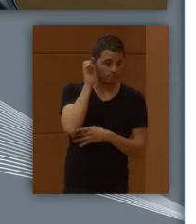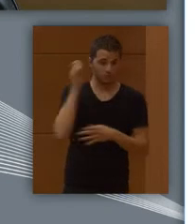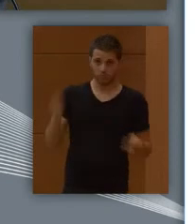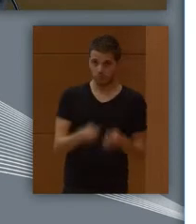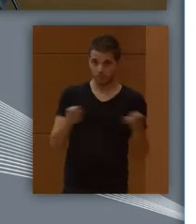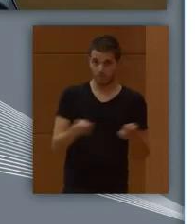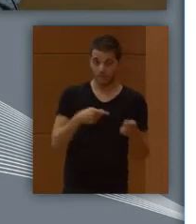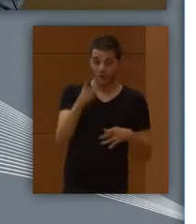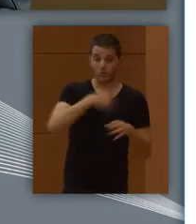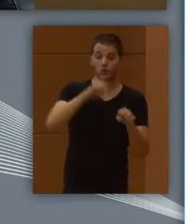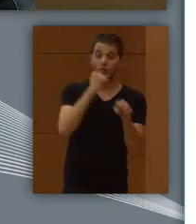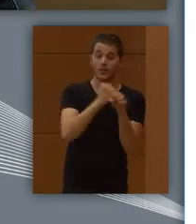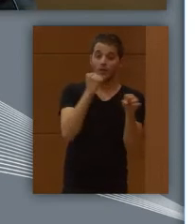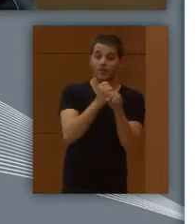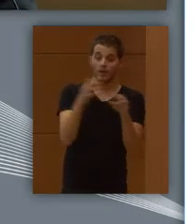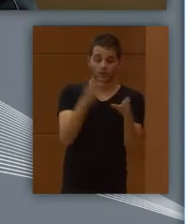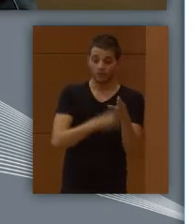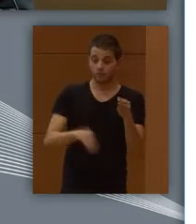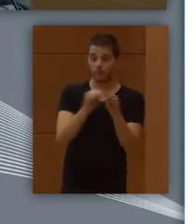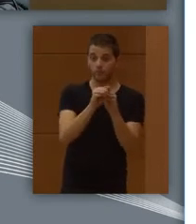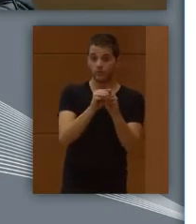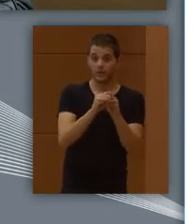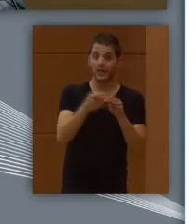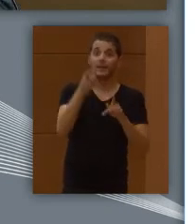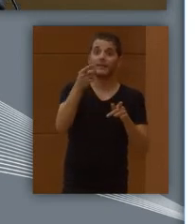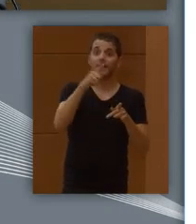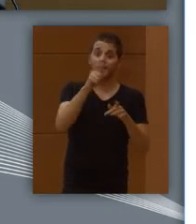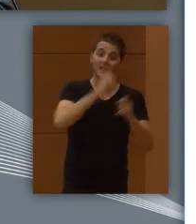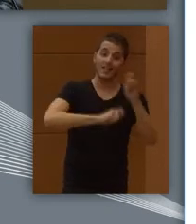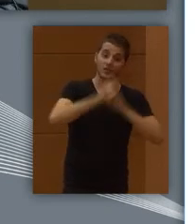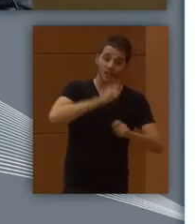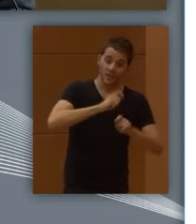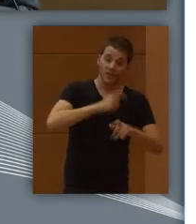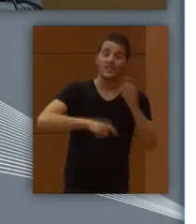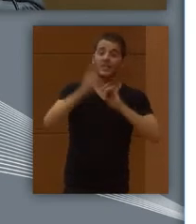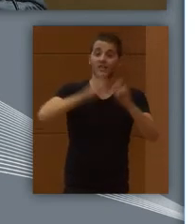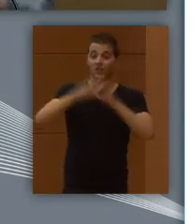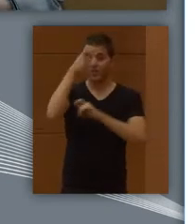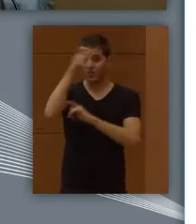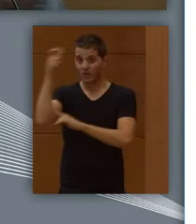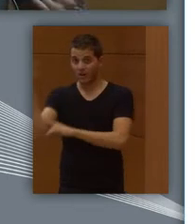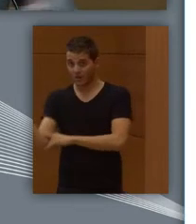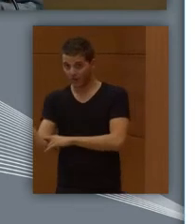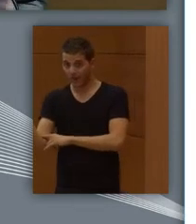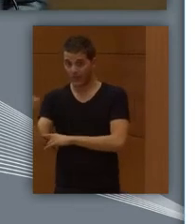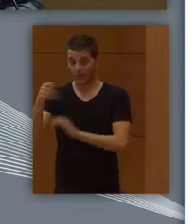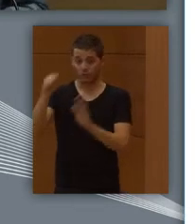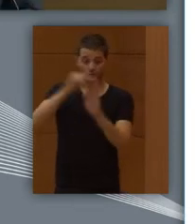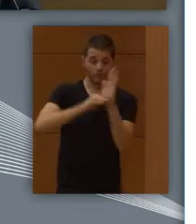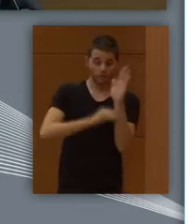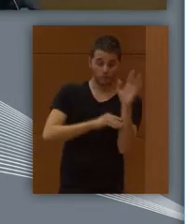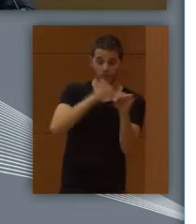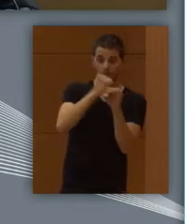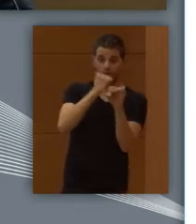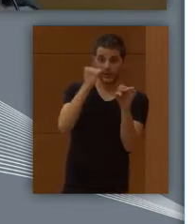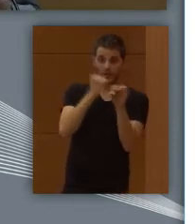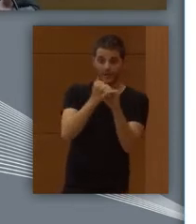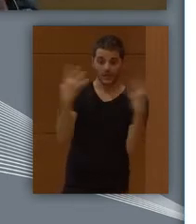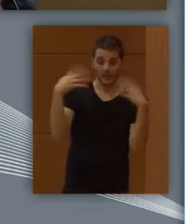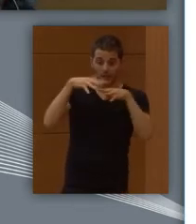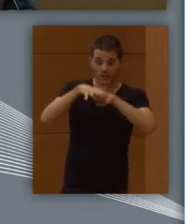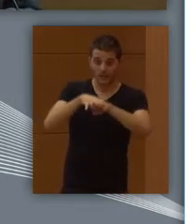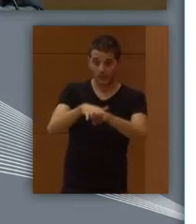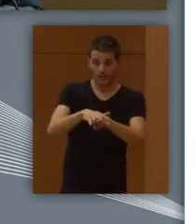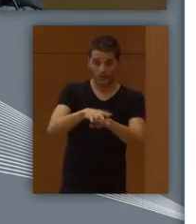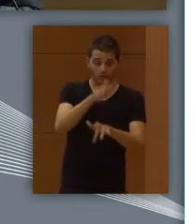un trabajo comunitario a partir de sus asociaciones y de asociaciones locales que trabajen en un programa de intervención